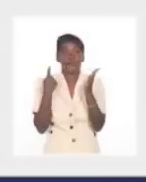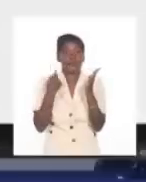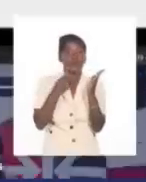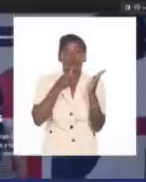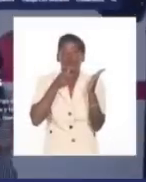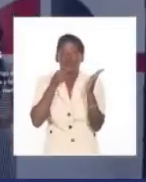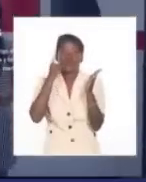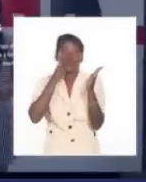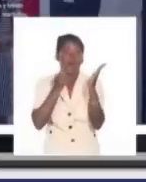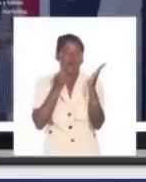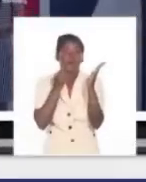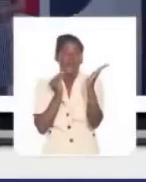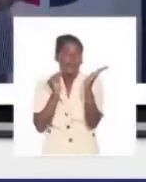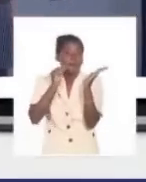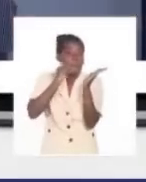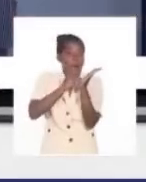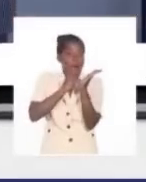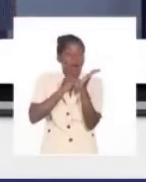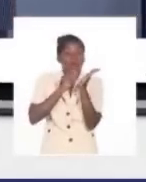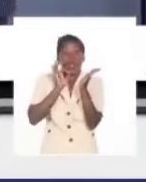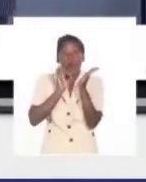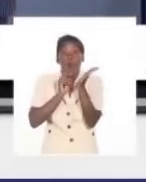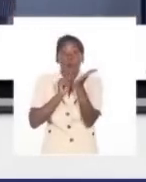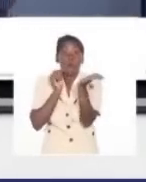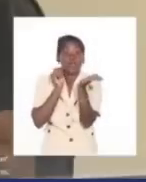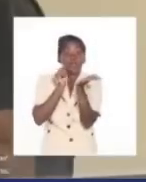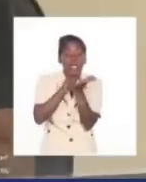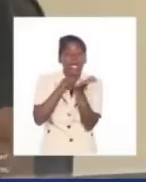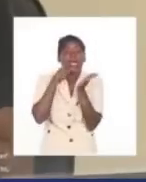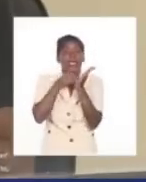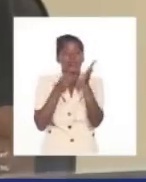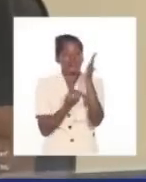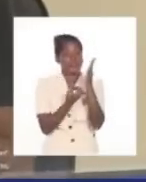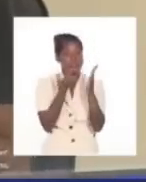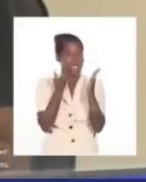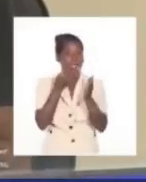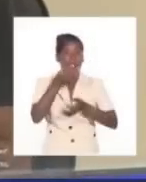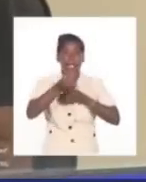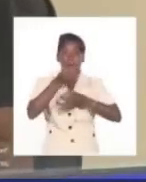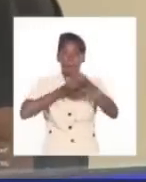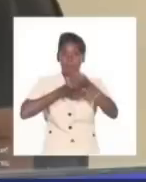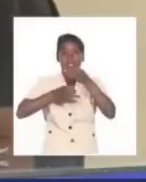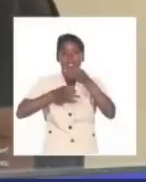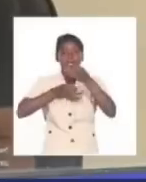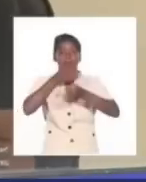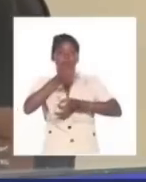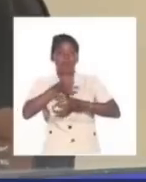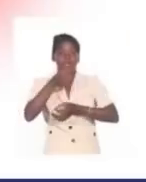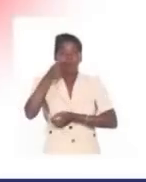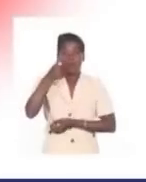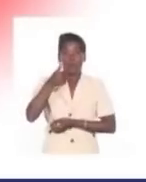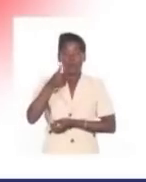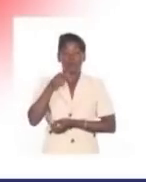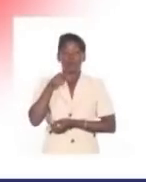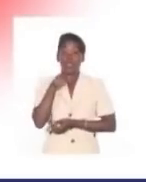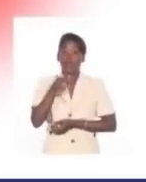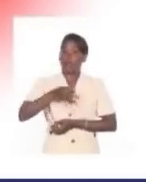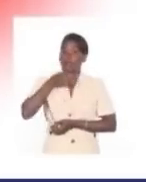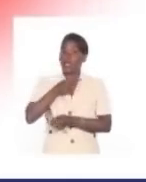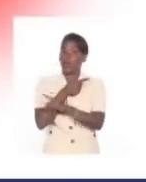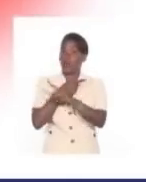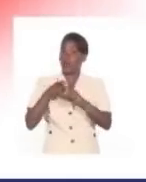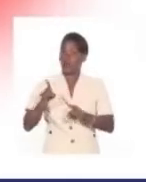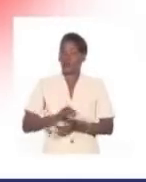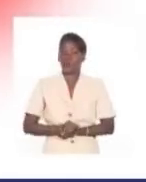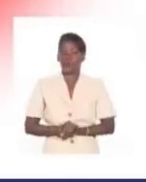el encuentro también se presentaron otros productos y dos libros electrónicos de la editorial Ocean Sur sobre violencia